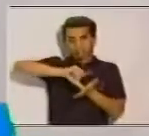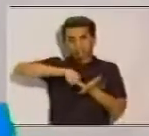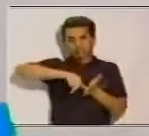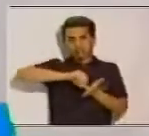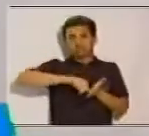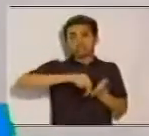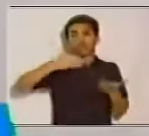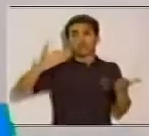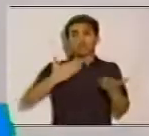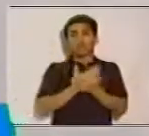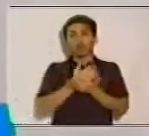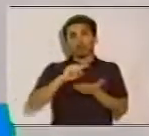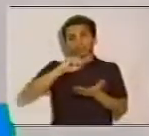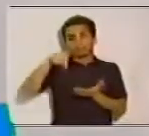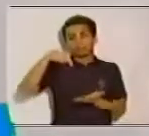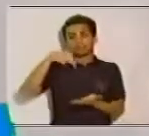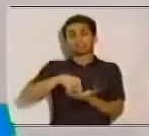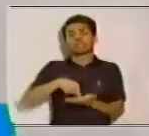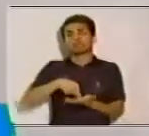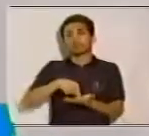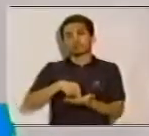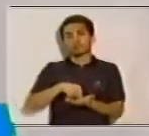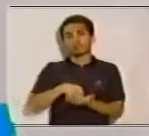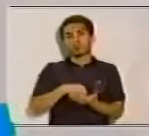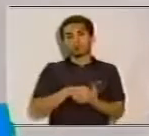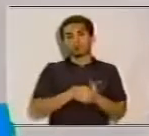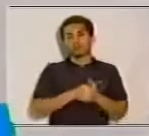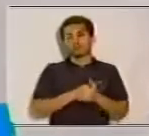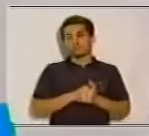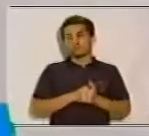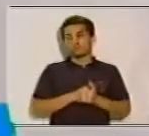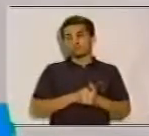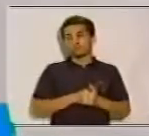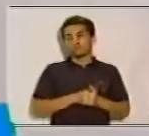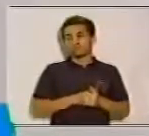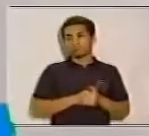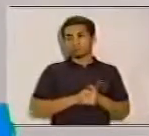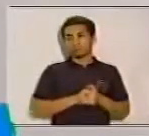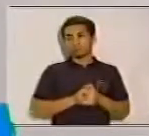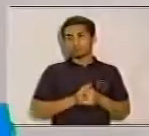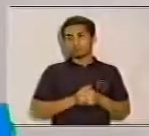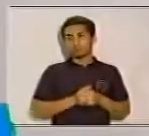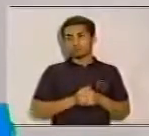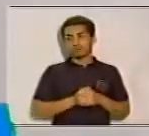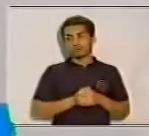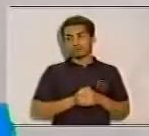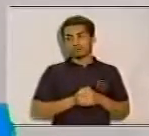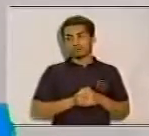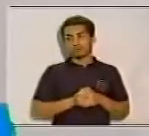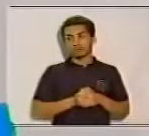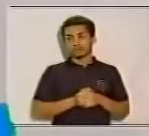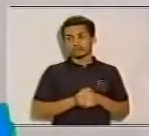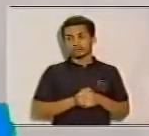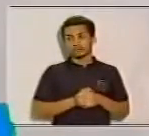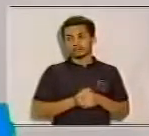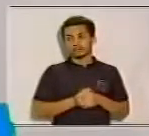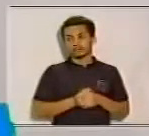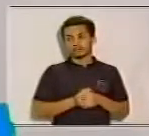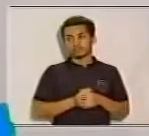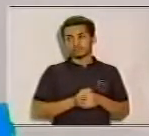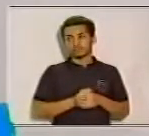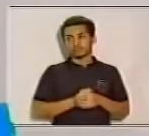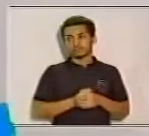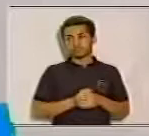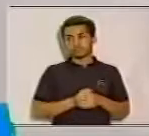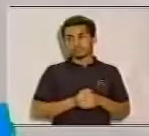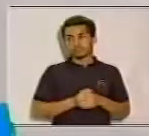ser mi nuevo centro. Por favor, verifiquen. Y entonces mi nuevo radio, este